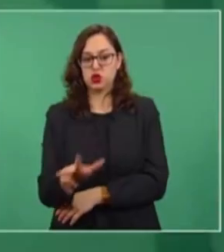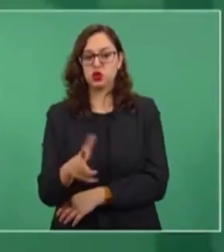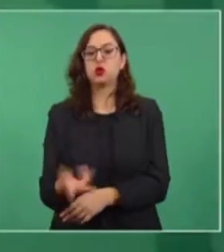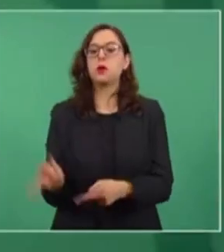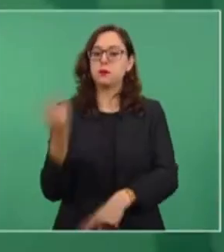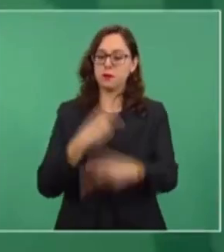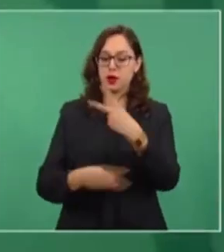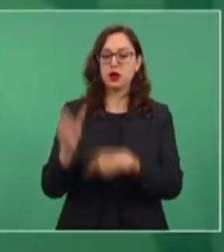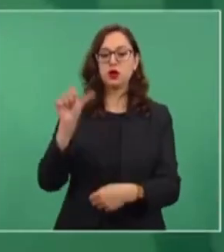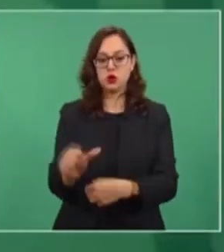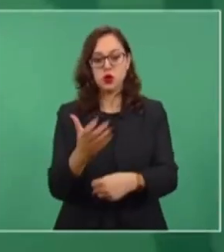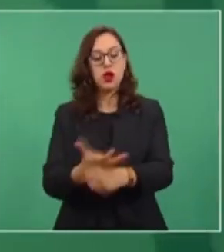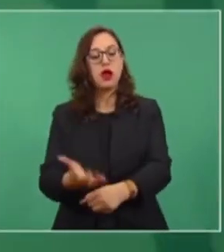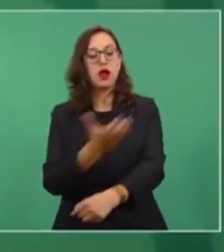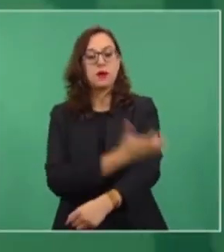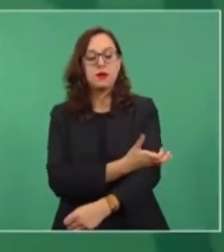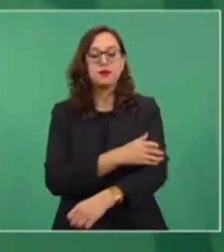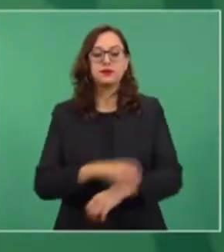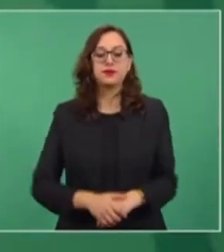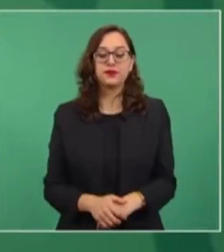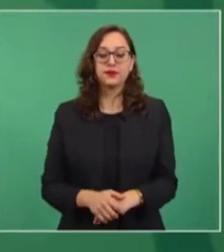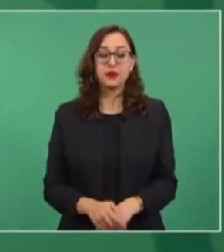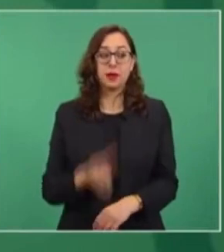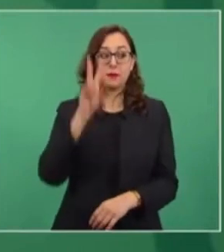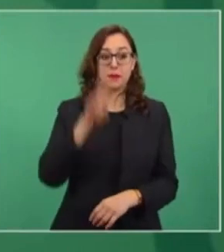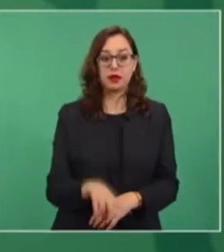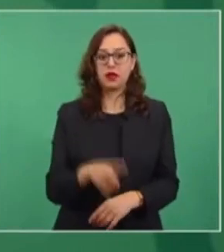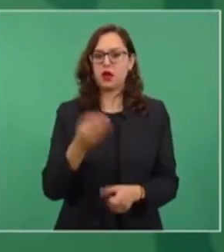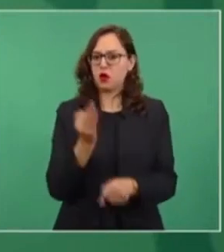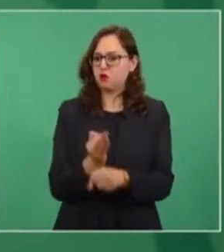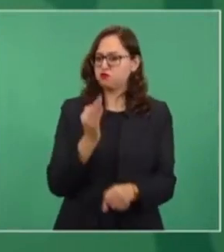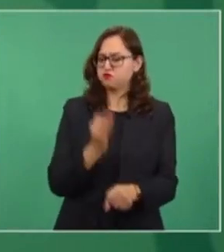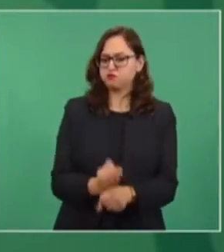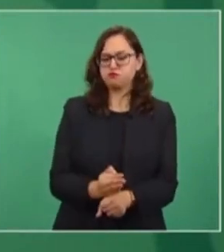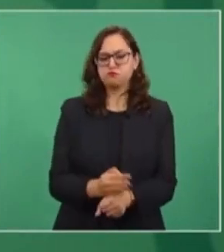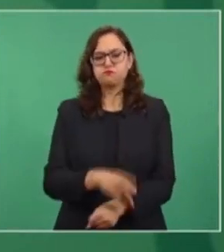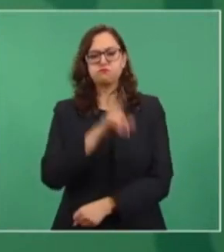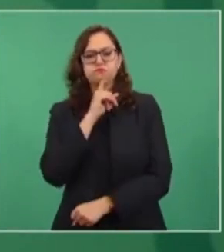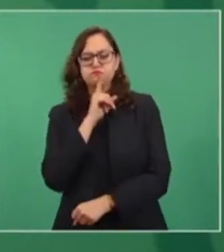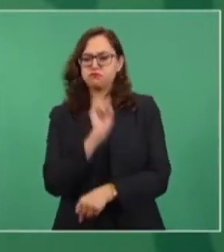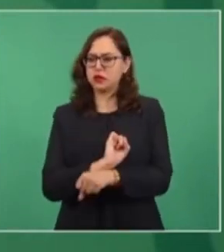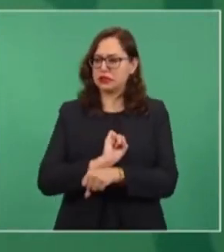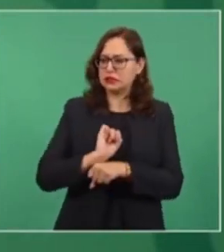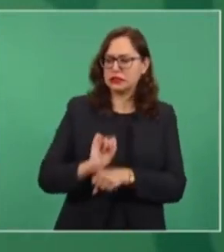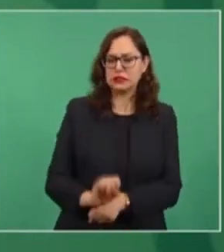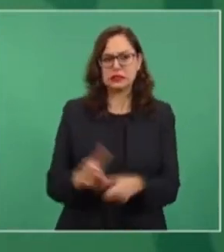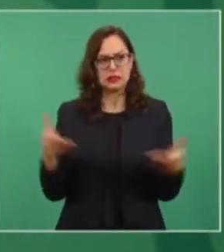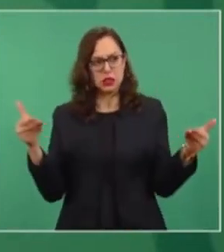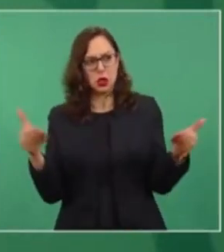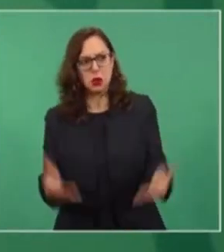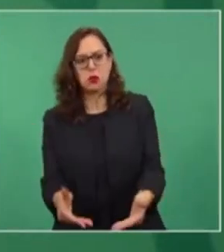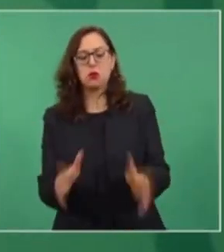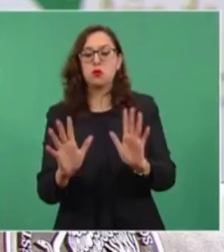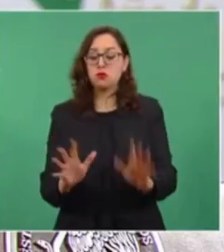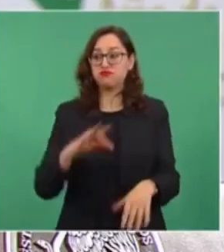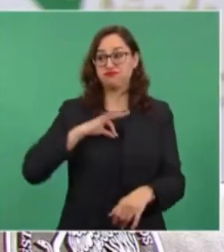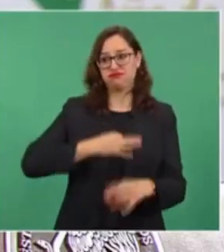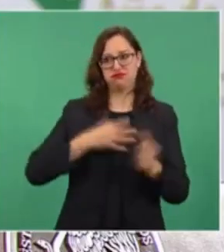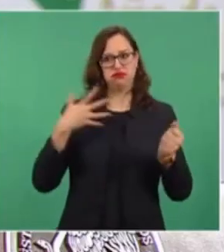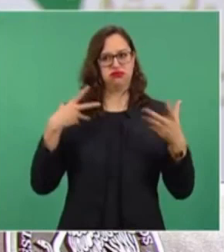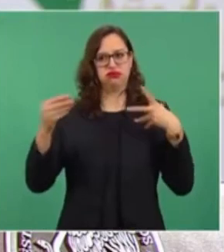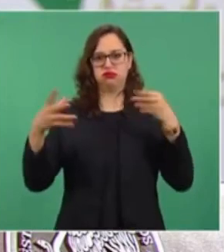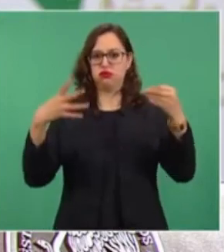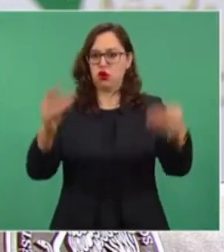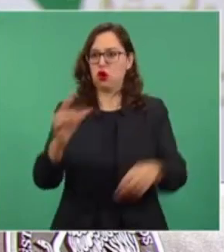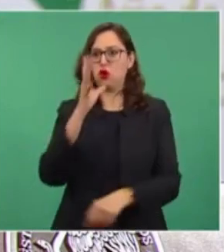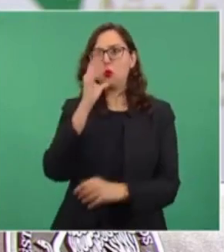nos acompañan. Una ceremonia austera, motivada por los efectos de la pandemia que aqueja al mundo, a México y a sus